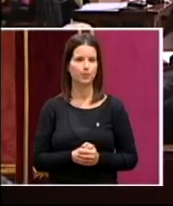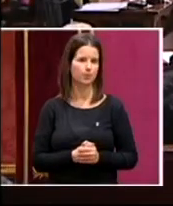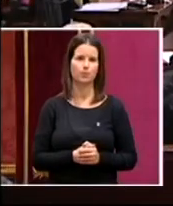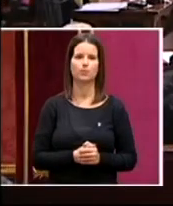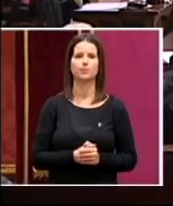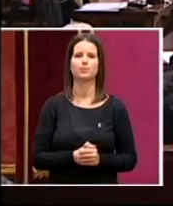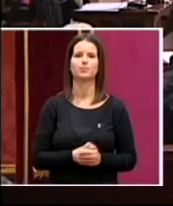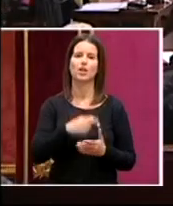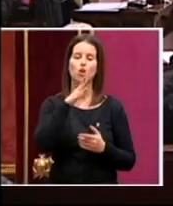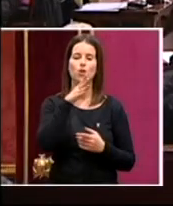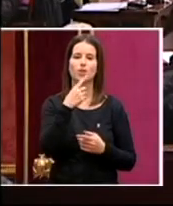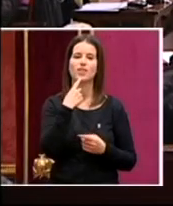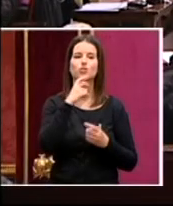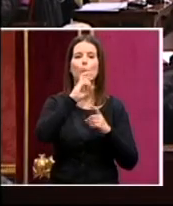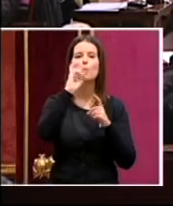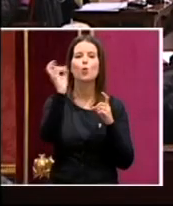Sí,